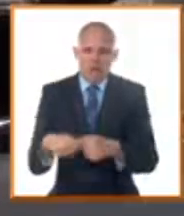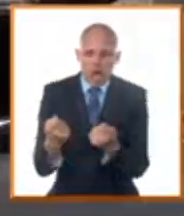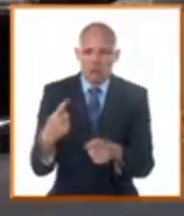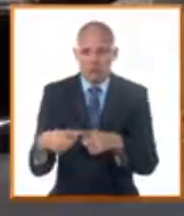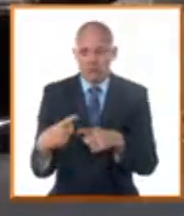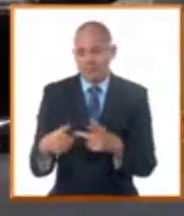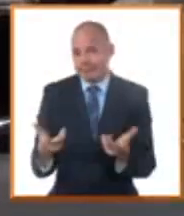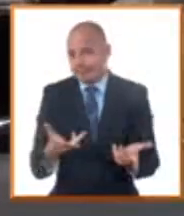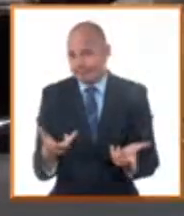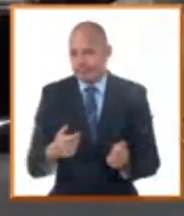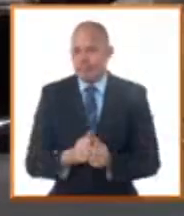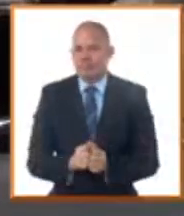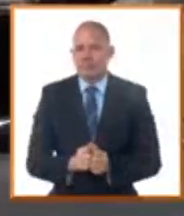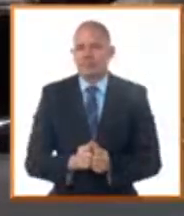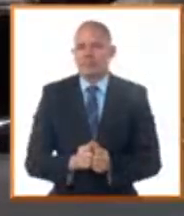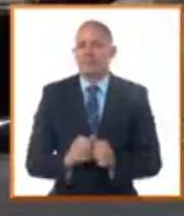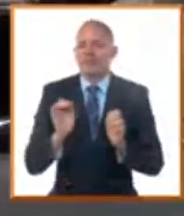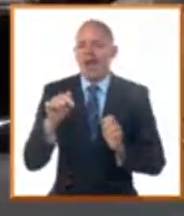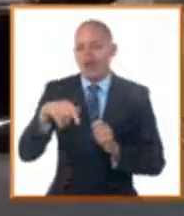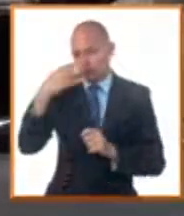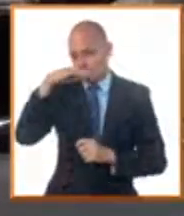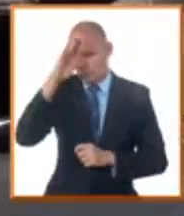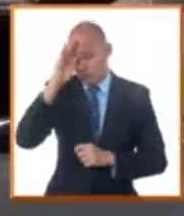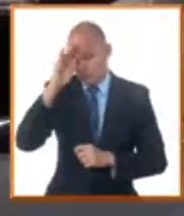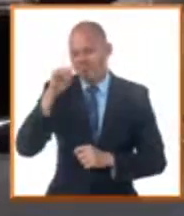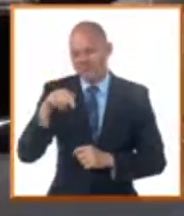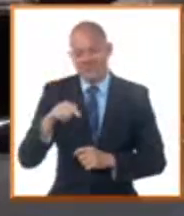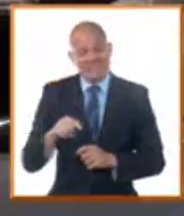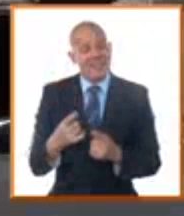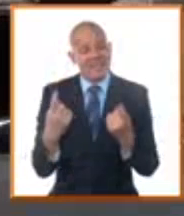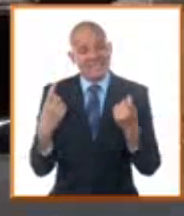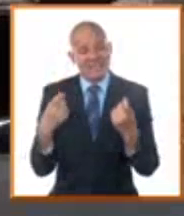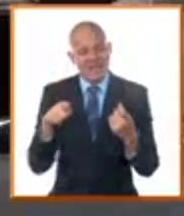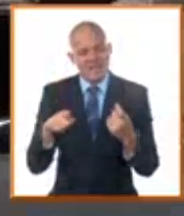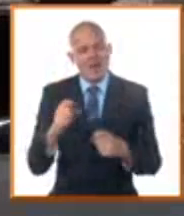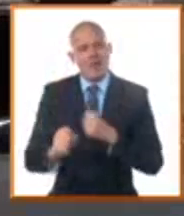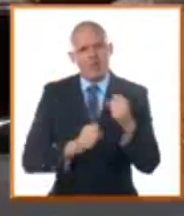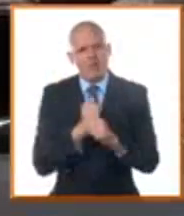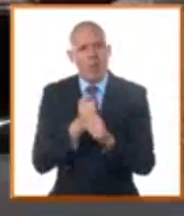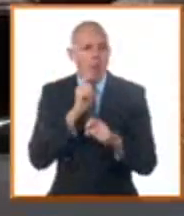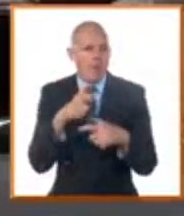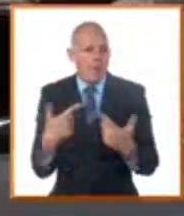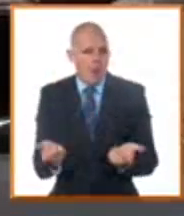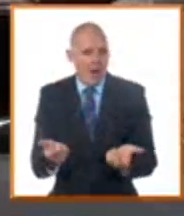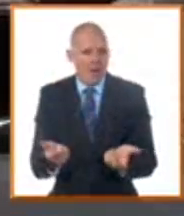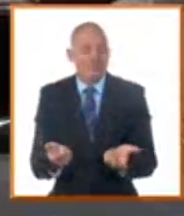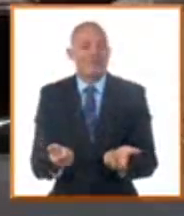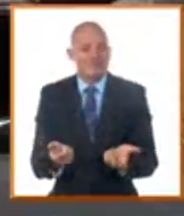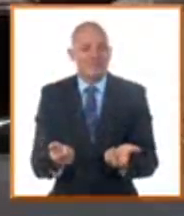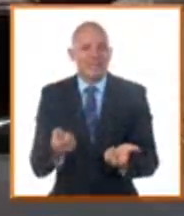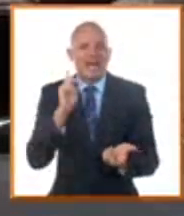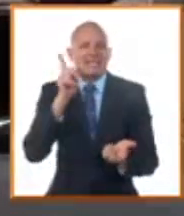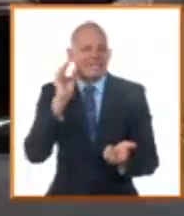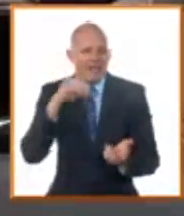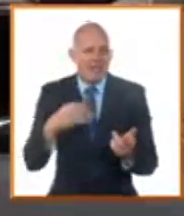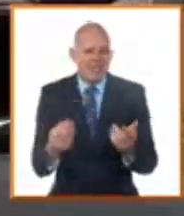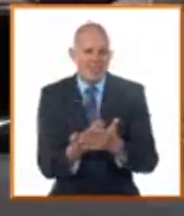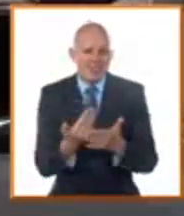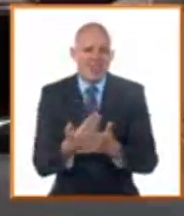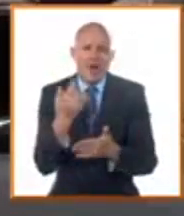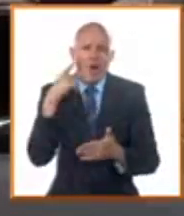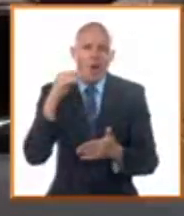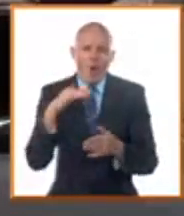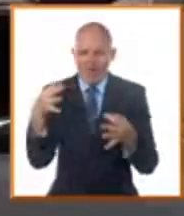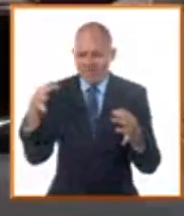desarrollar el comercio electrónico, los pagos electrónicos en el país, es por el costo de la impresión del papel moneda. ¿Me